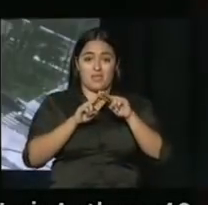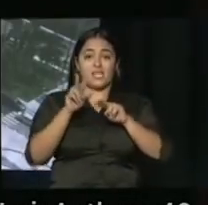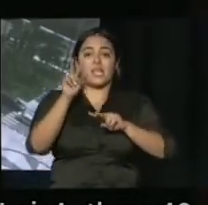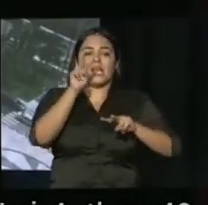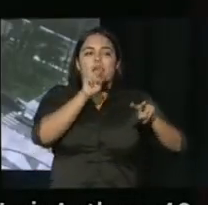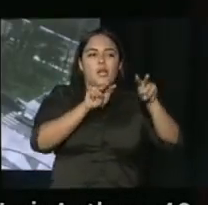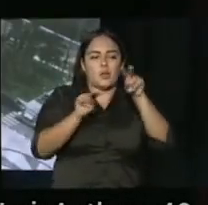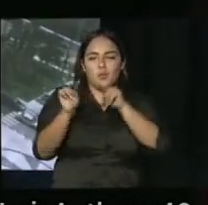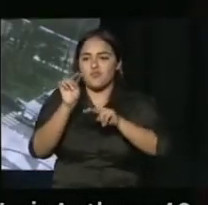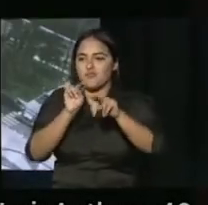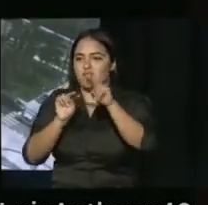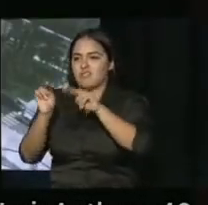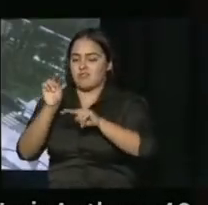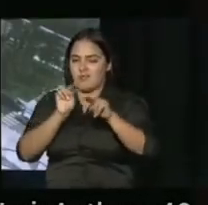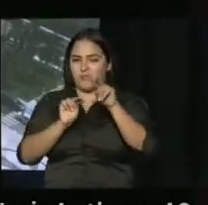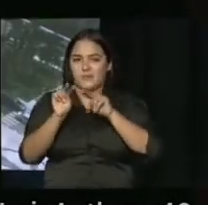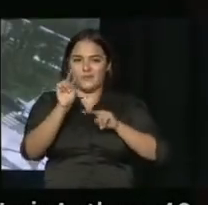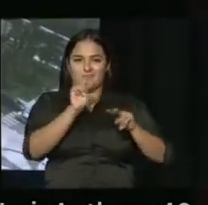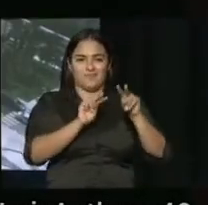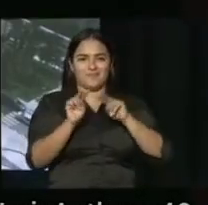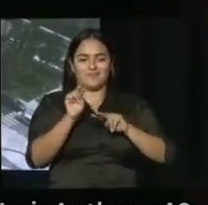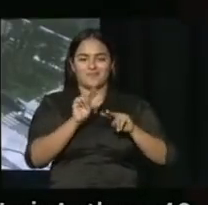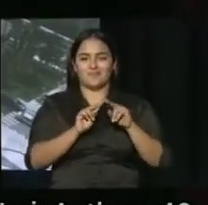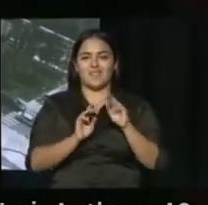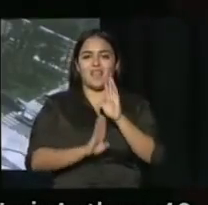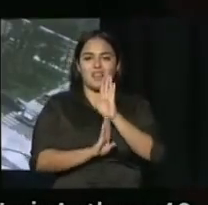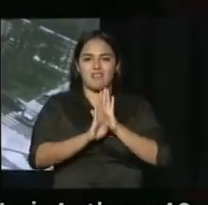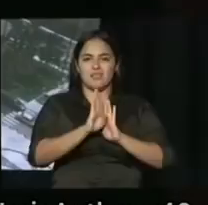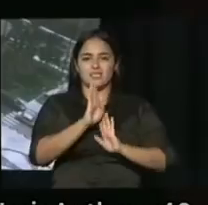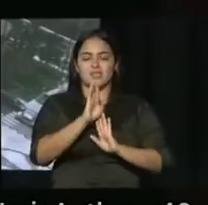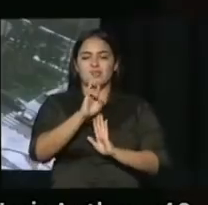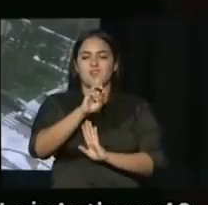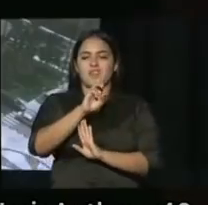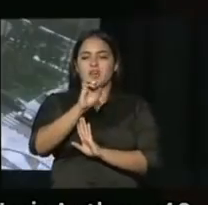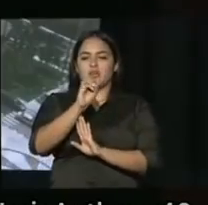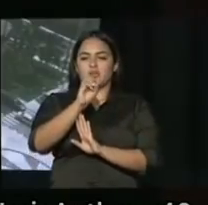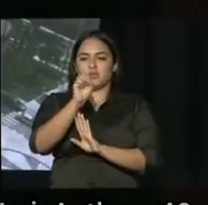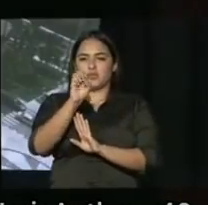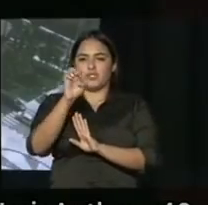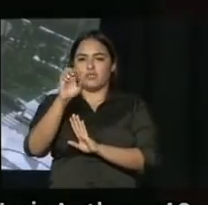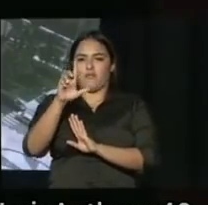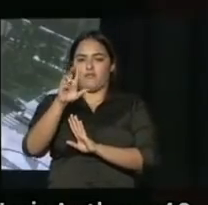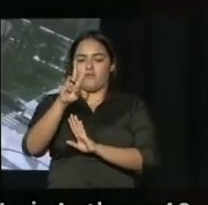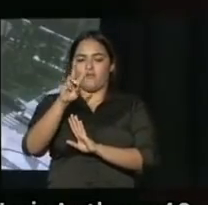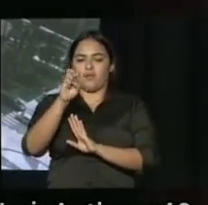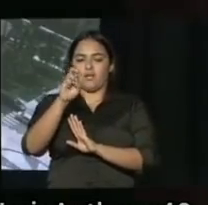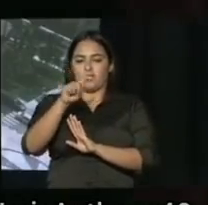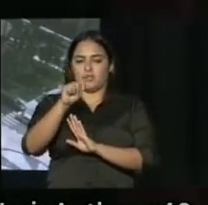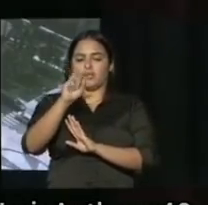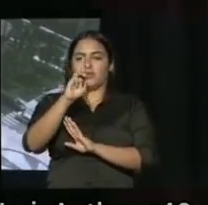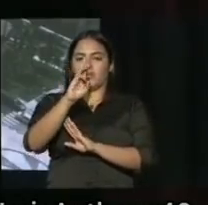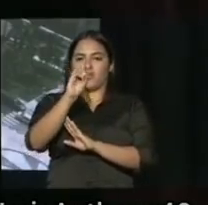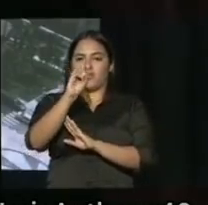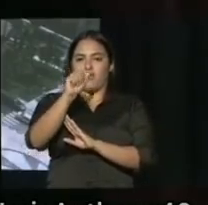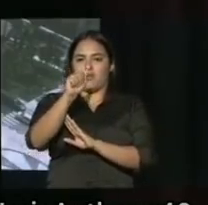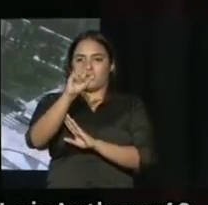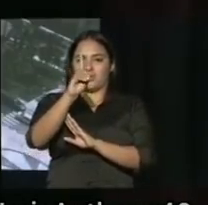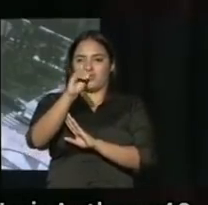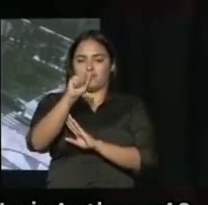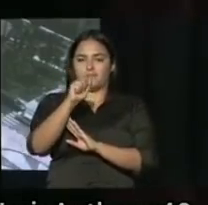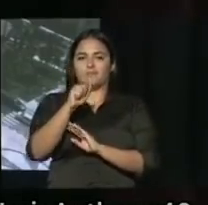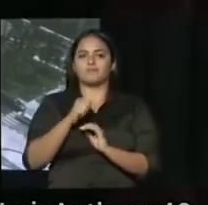a Puerto Rico, así como el redesarrollo de Roosevelt Roads. Asimismo, el gobierno de Puerto Rico